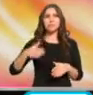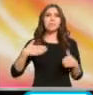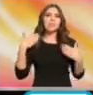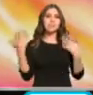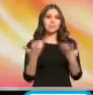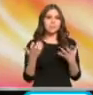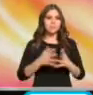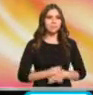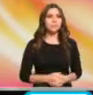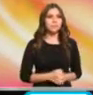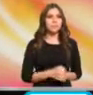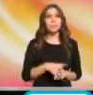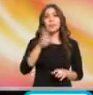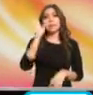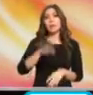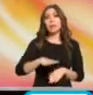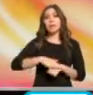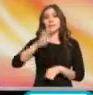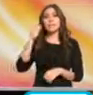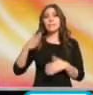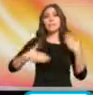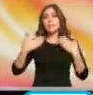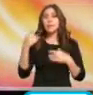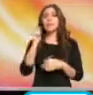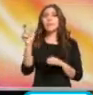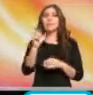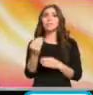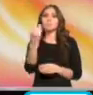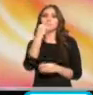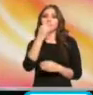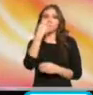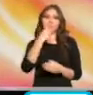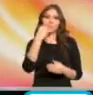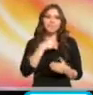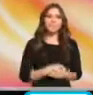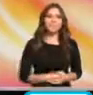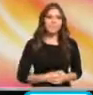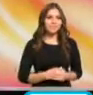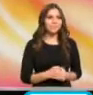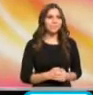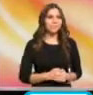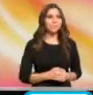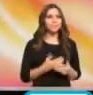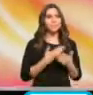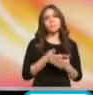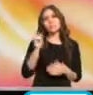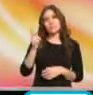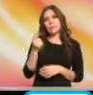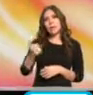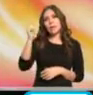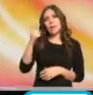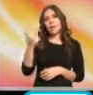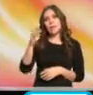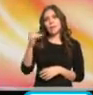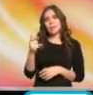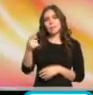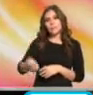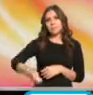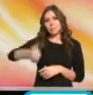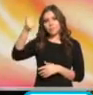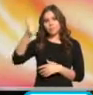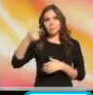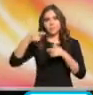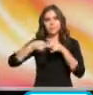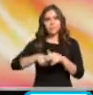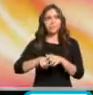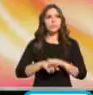Cuéntanos. nos vamos a divertir más comiéndolo. Eso, seguro que sí. Ok, bueno, vámonos entonces. Gaby, contigo, siempre me gusta empezar contigo, Muy las damas bien. primero. ¿Qué